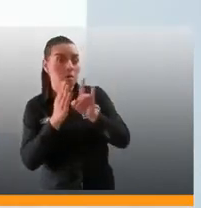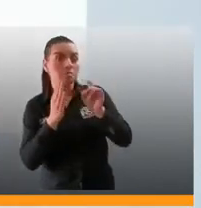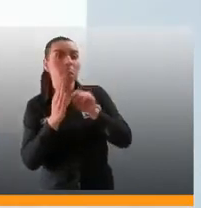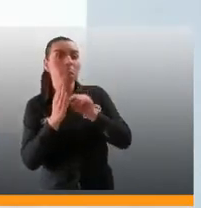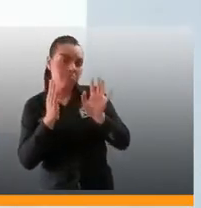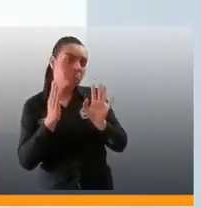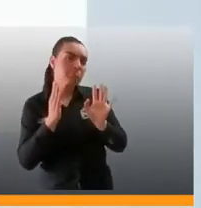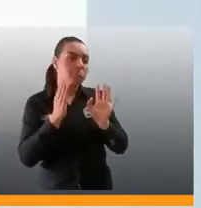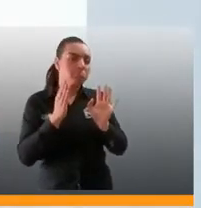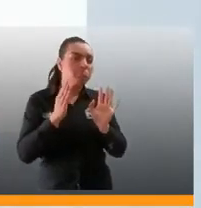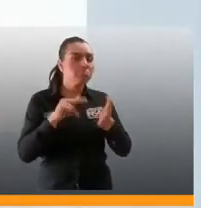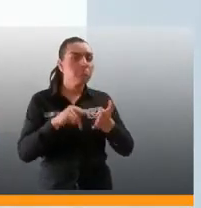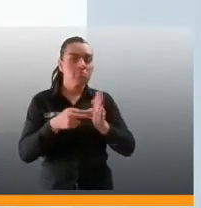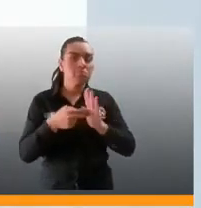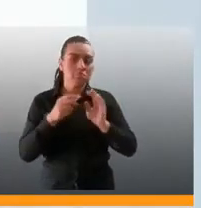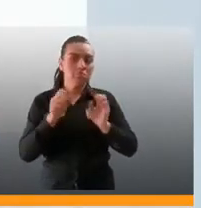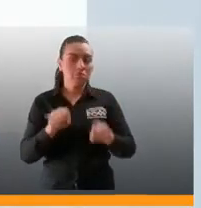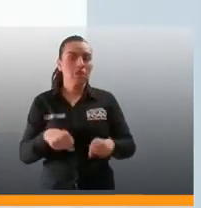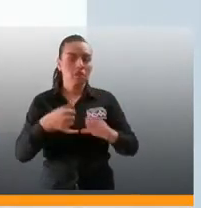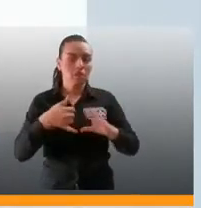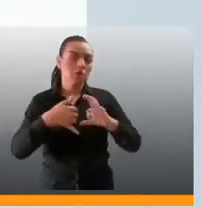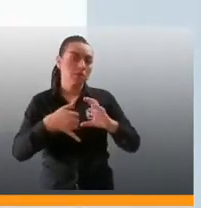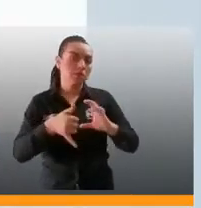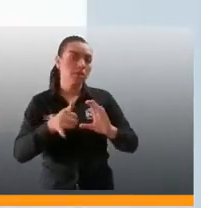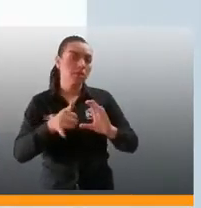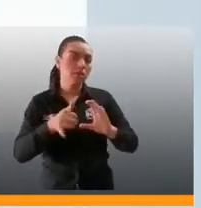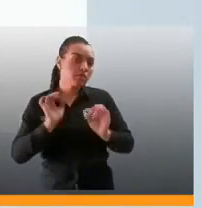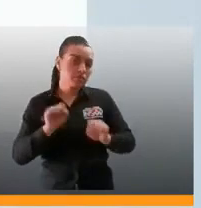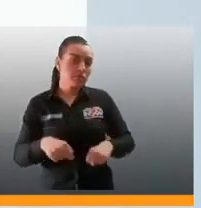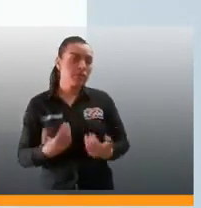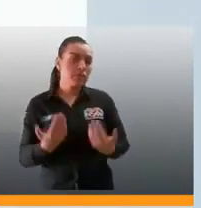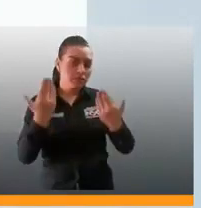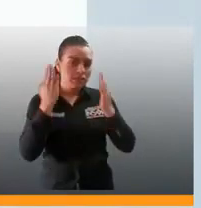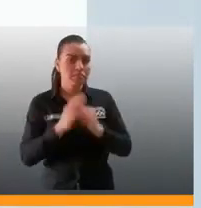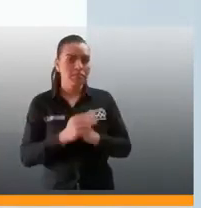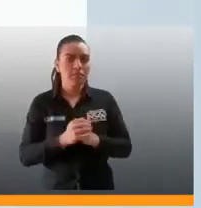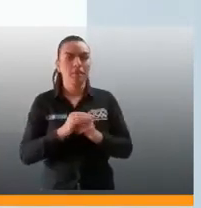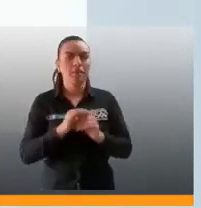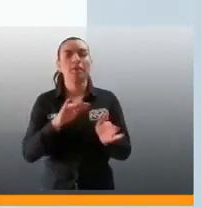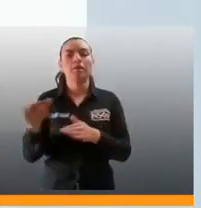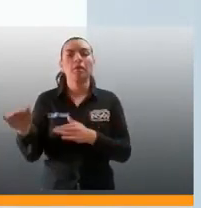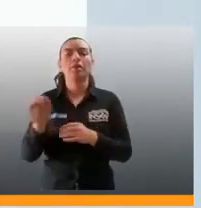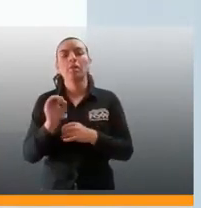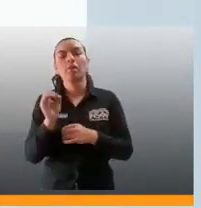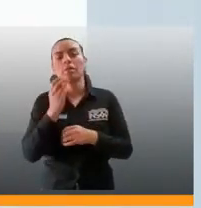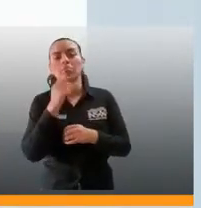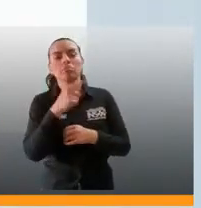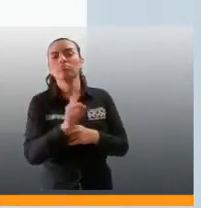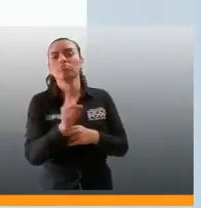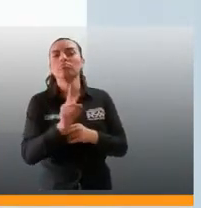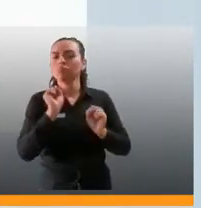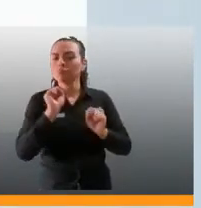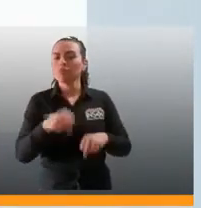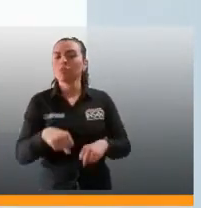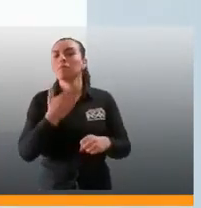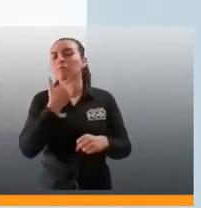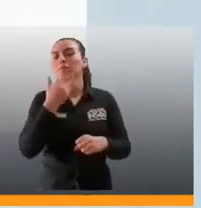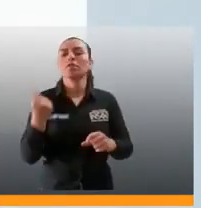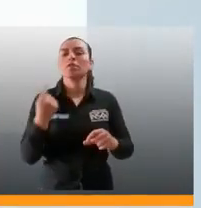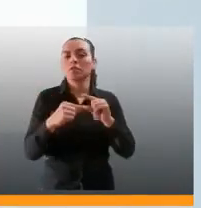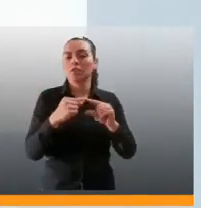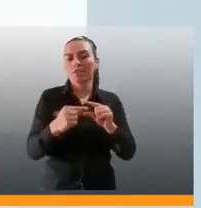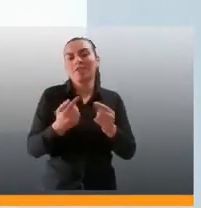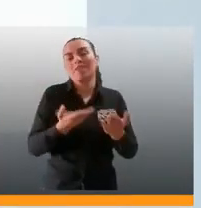medio muy acertado utilizar un grupo en WhatsApp. O revisar entonces si es el correo electrónico o si estamos utilizando alguna